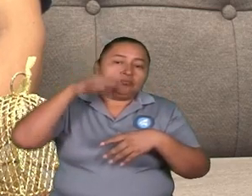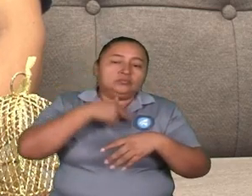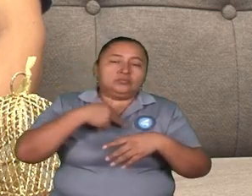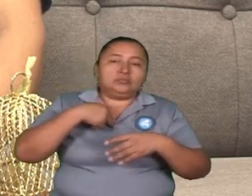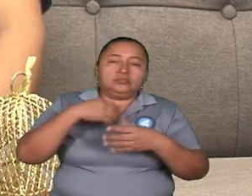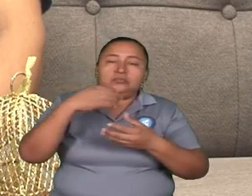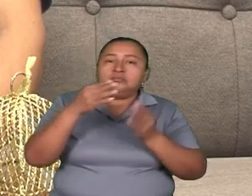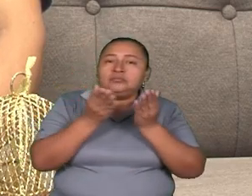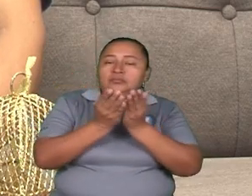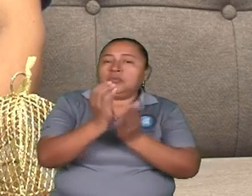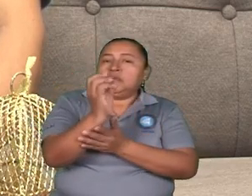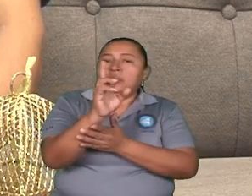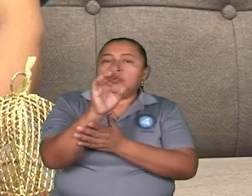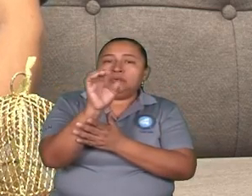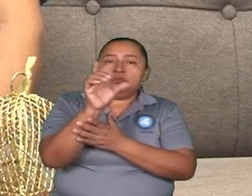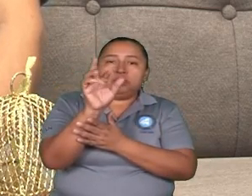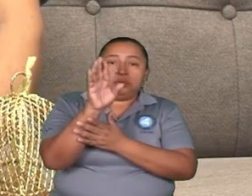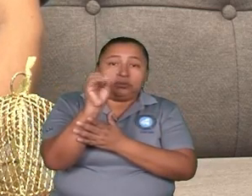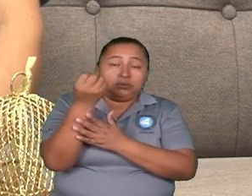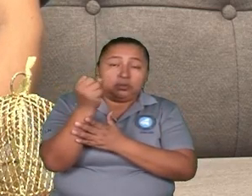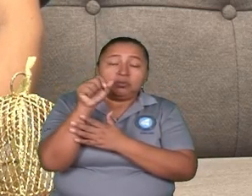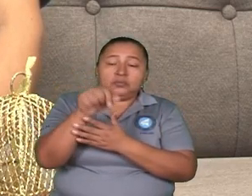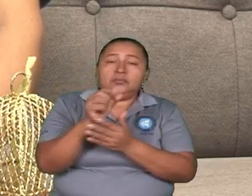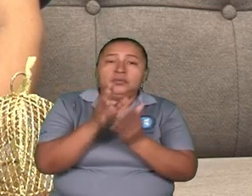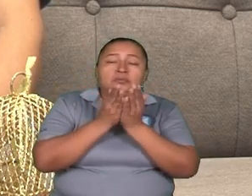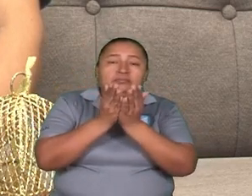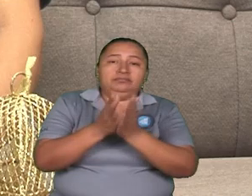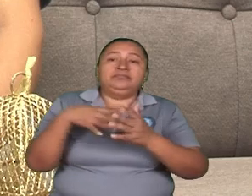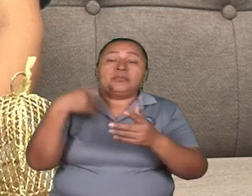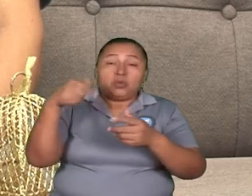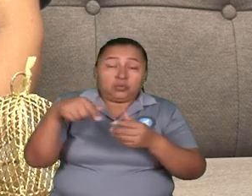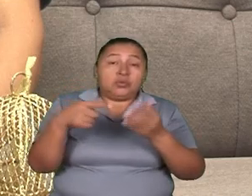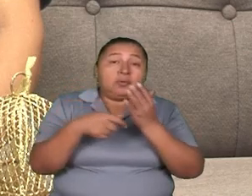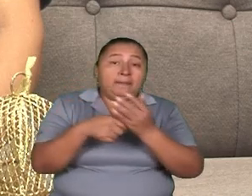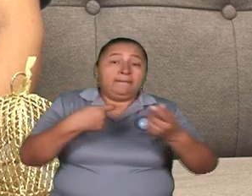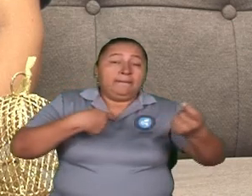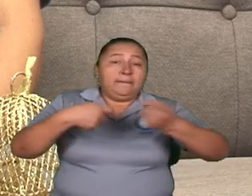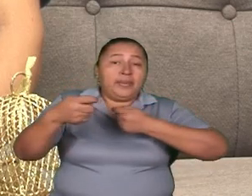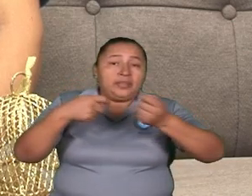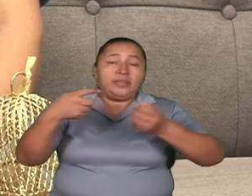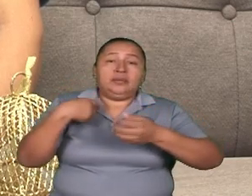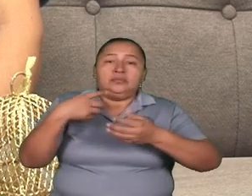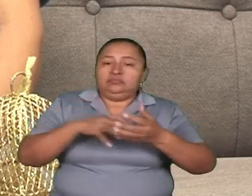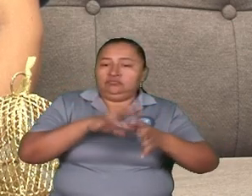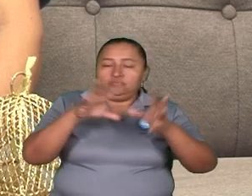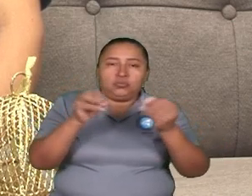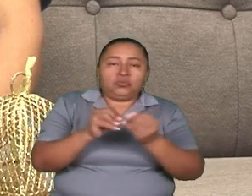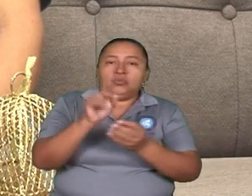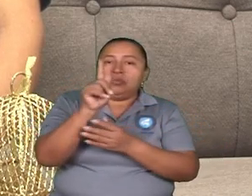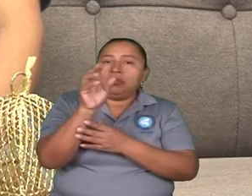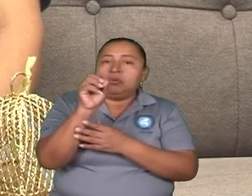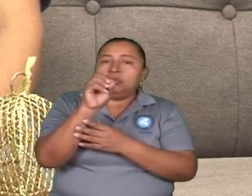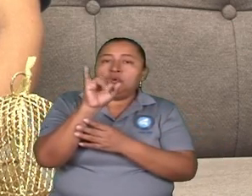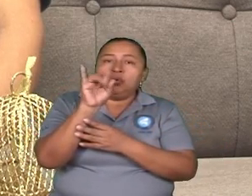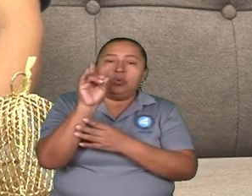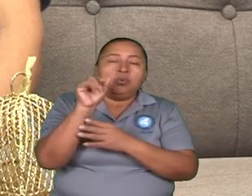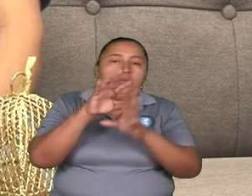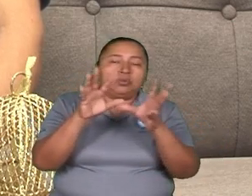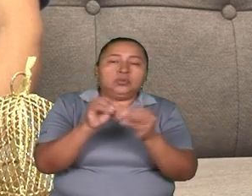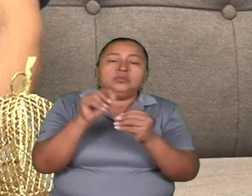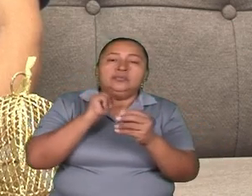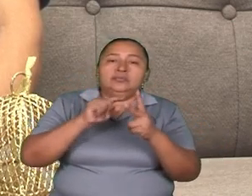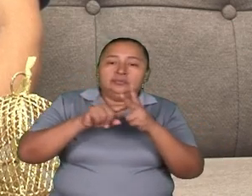que vengan todos, pues ya si por factores de naturaleza, pues, que muchas veces pasa que por los vientos y no pueden atracar los que